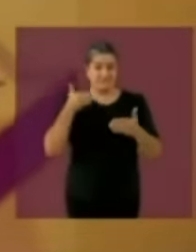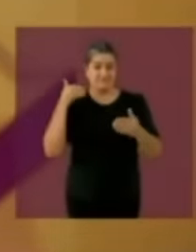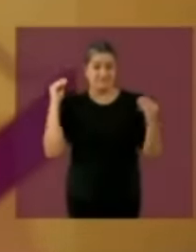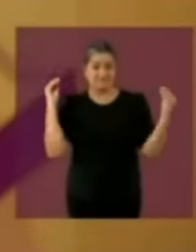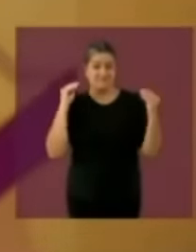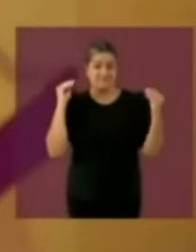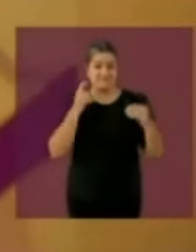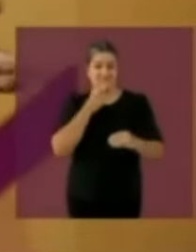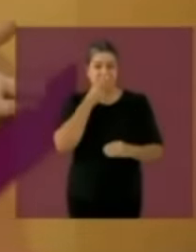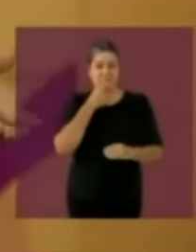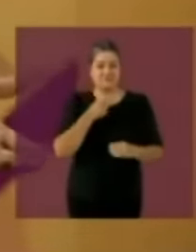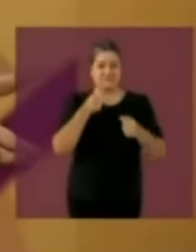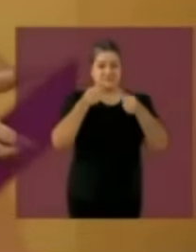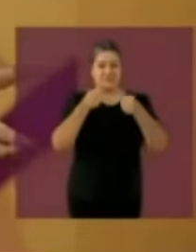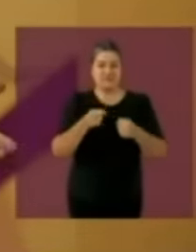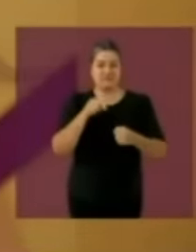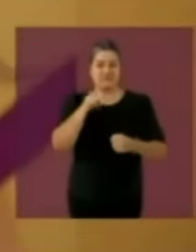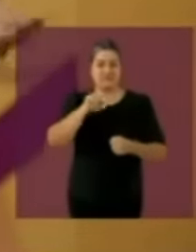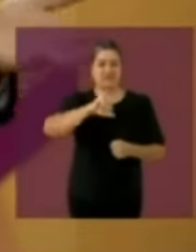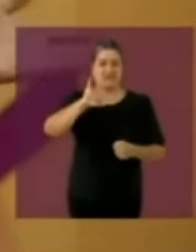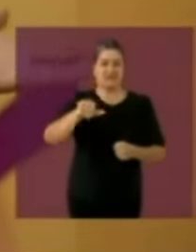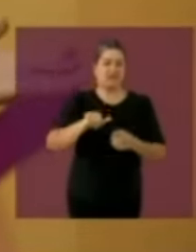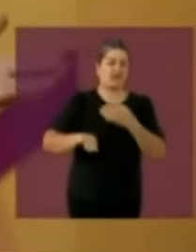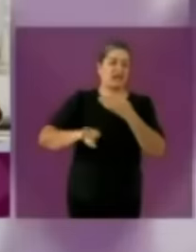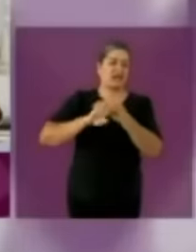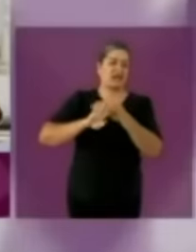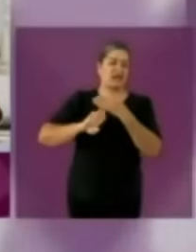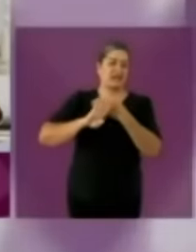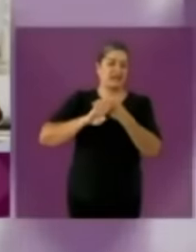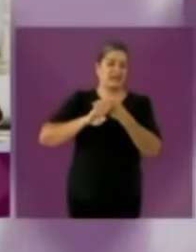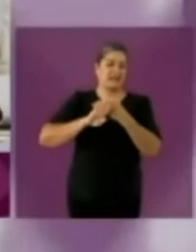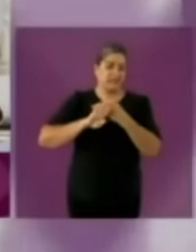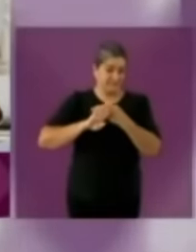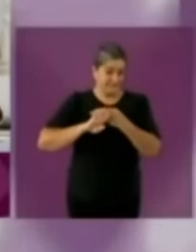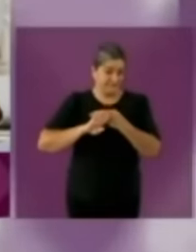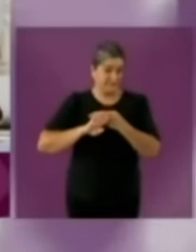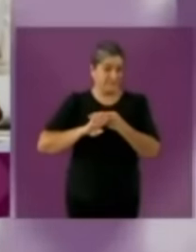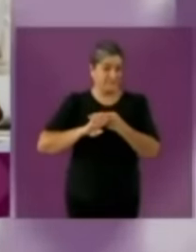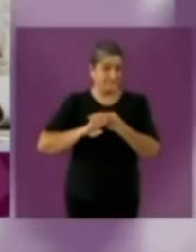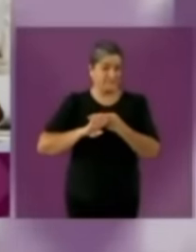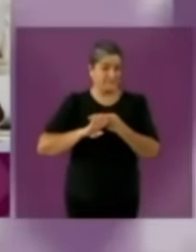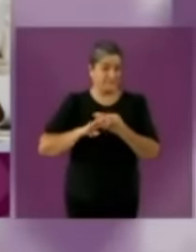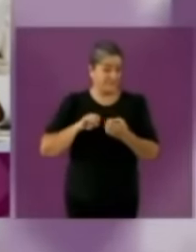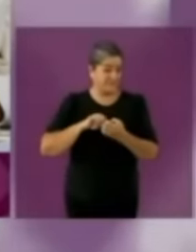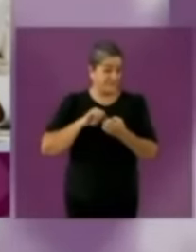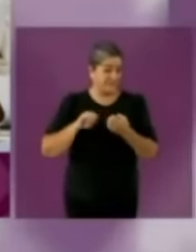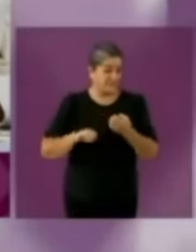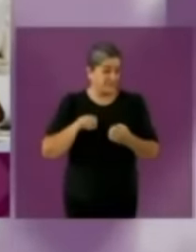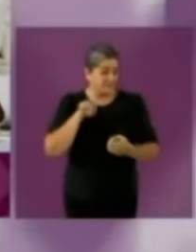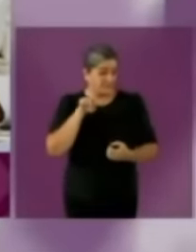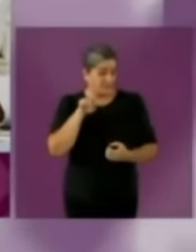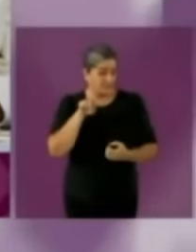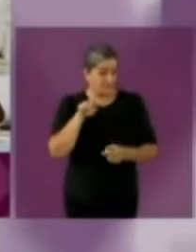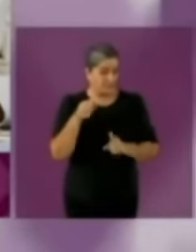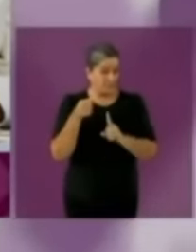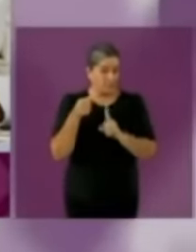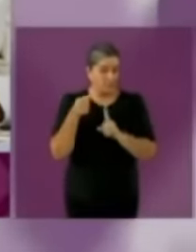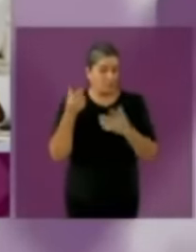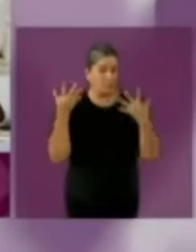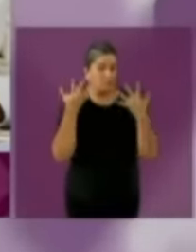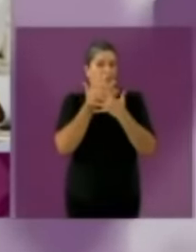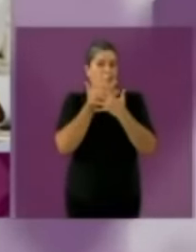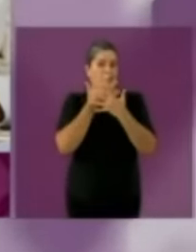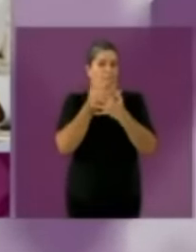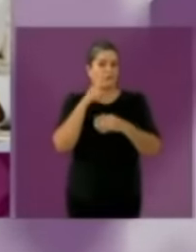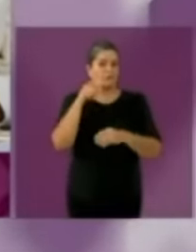un automóvil de lujo, al representante de Xóchitl Gálvez en Nuevo León, el de las